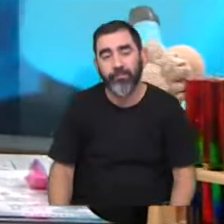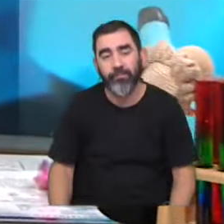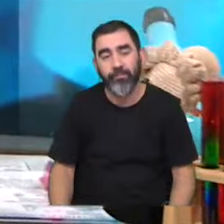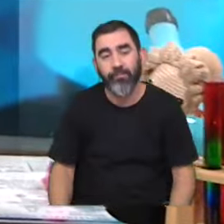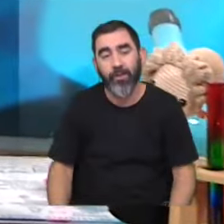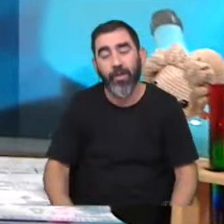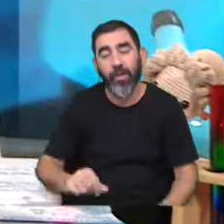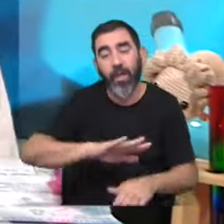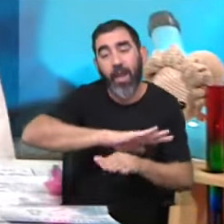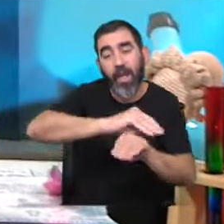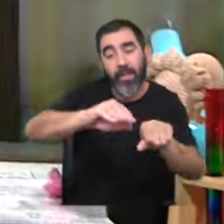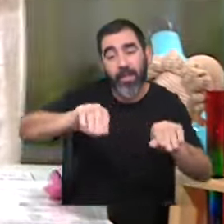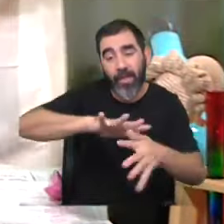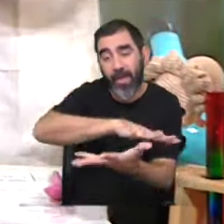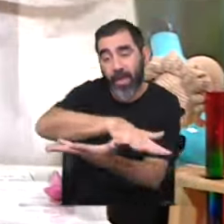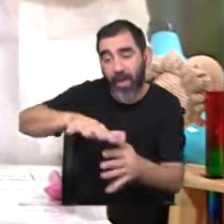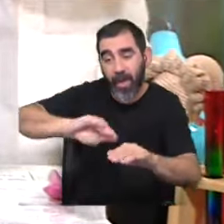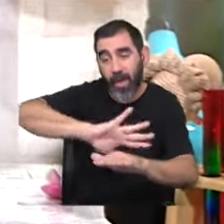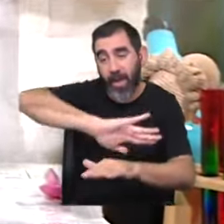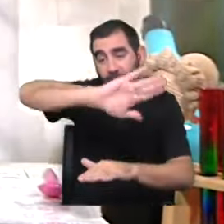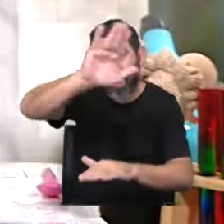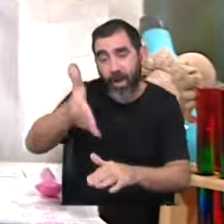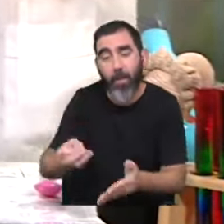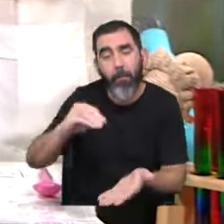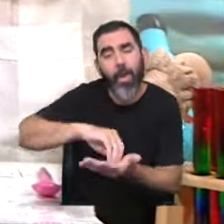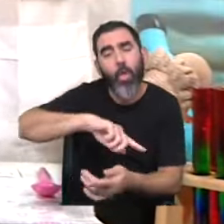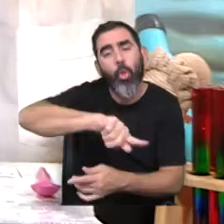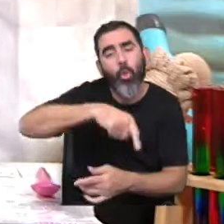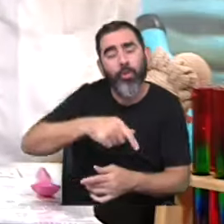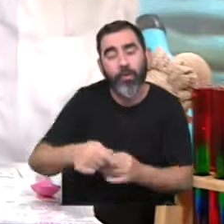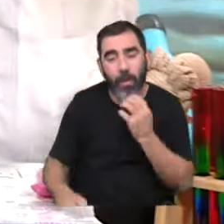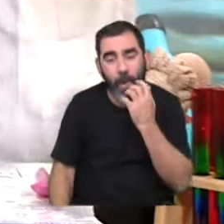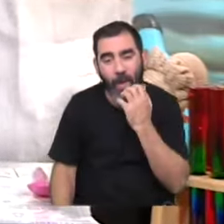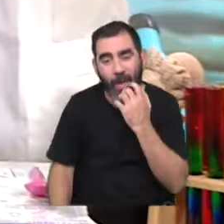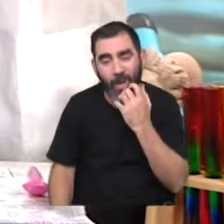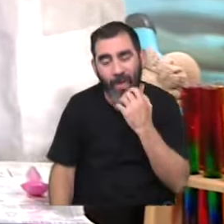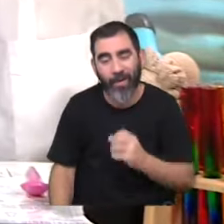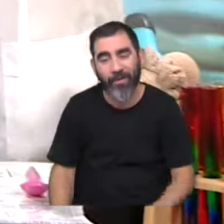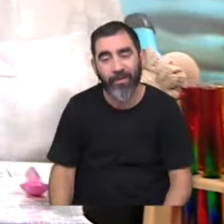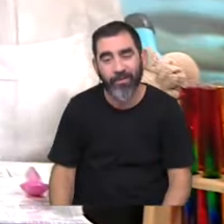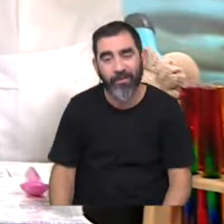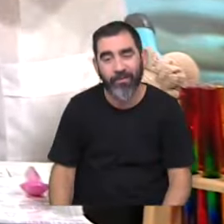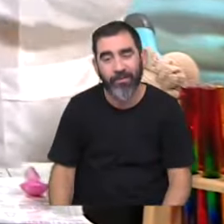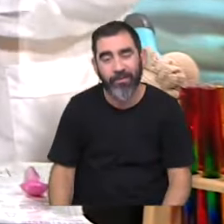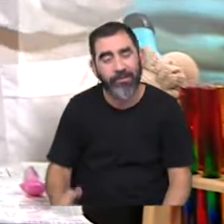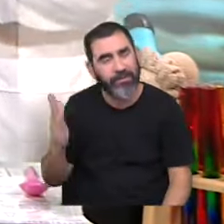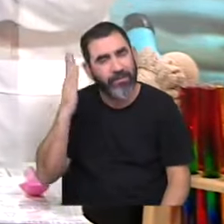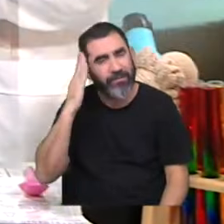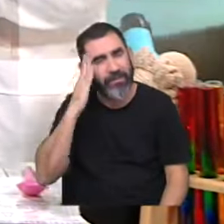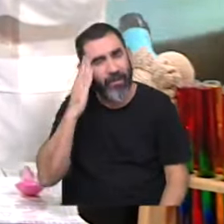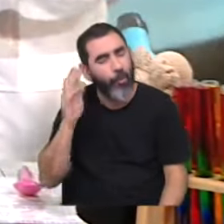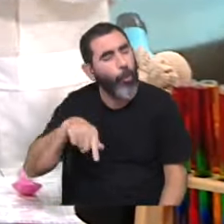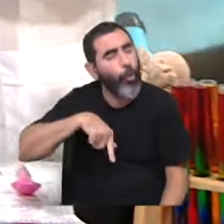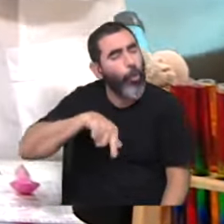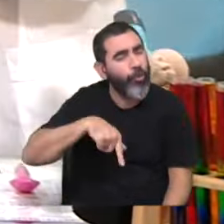la superficie de la Tierra. En la superficie de la Tierra. ¿Y dónde más? ¿Dónde más hay volcanes? A ver si saben ustedes.